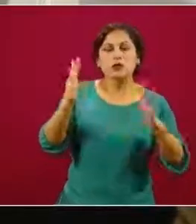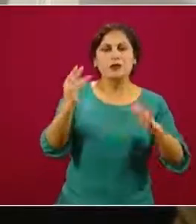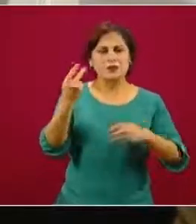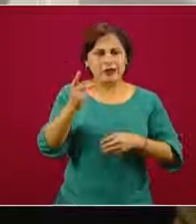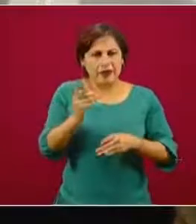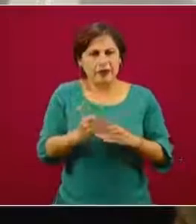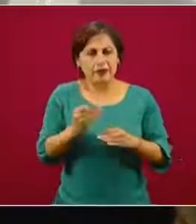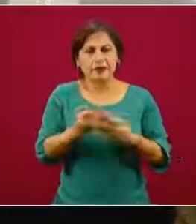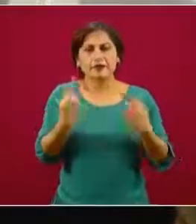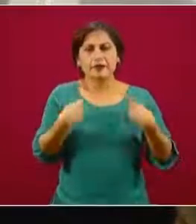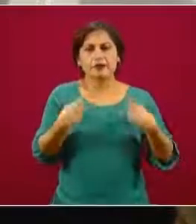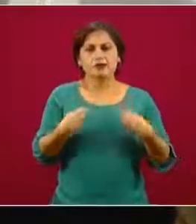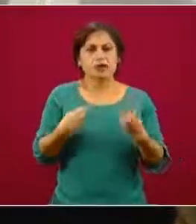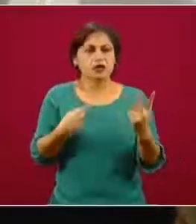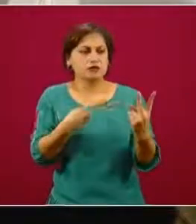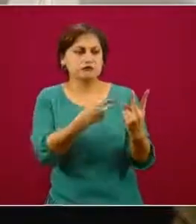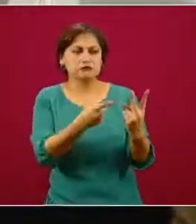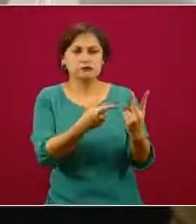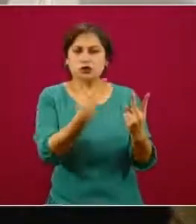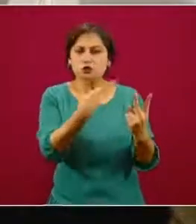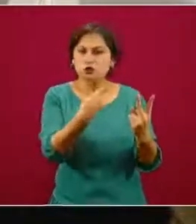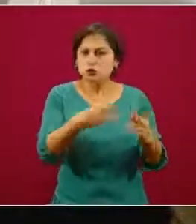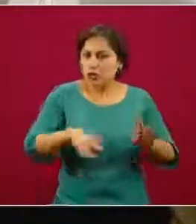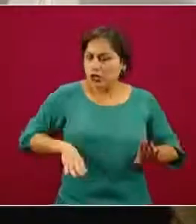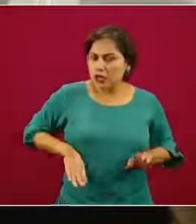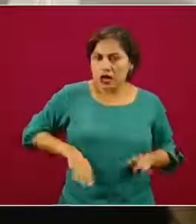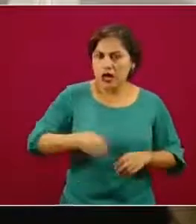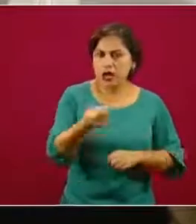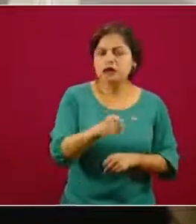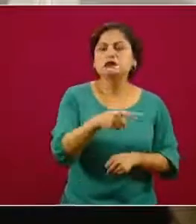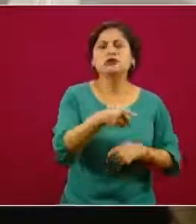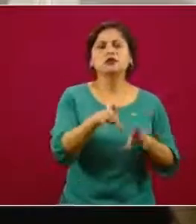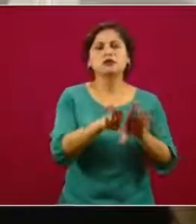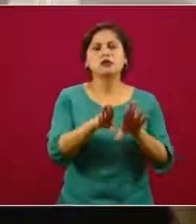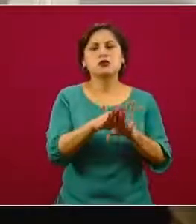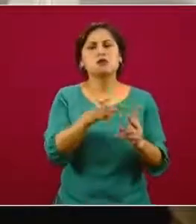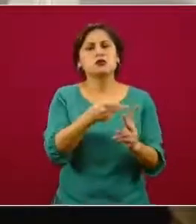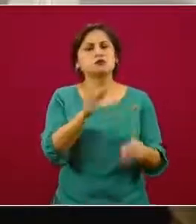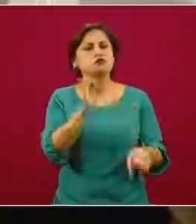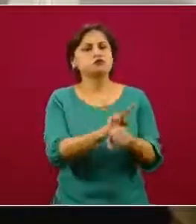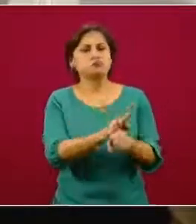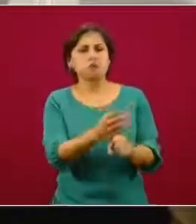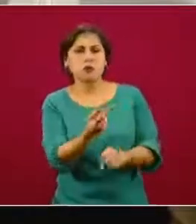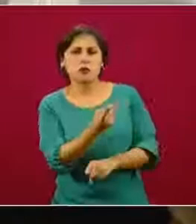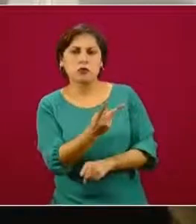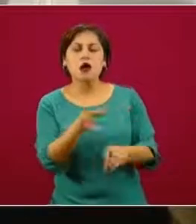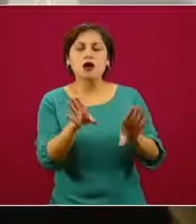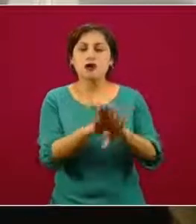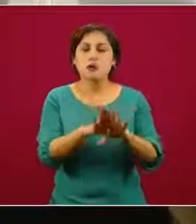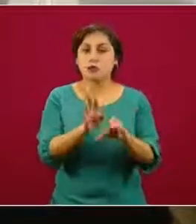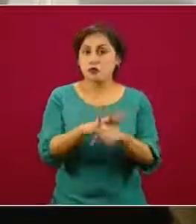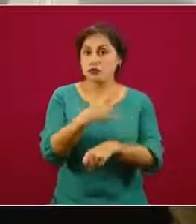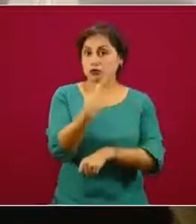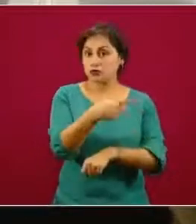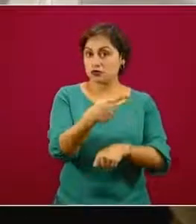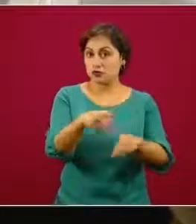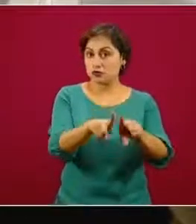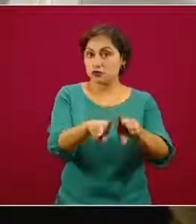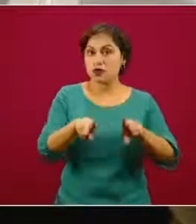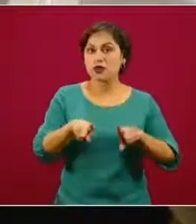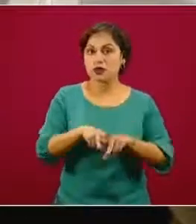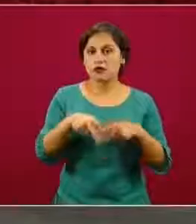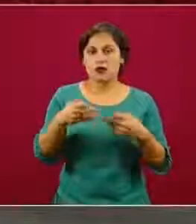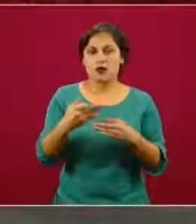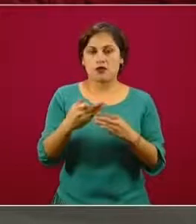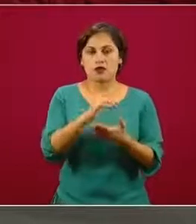pues para protegerse? Porque ellos tienen un poco más de vulnerabilidad de por sí con esta situación en el ámbito legal.